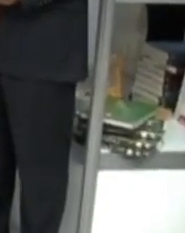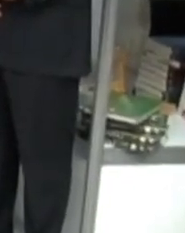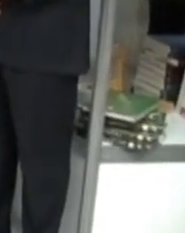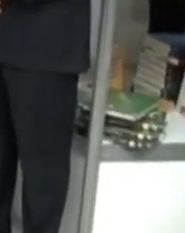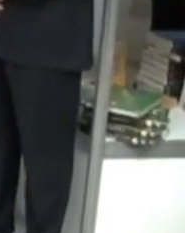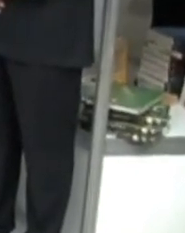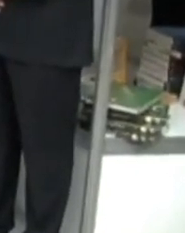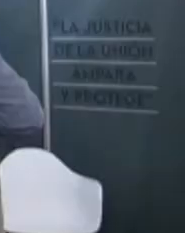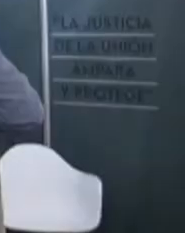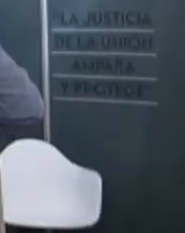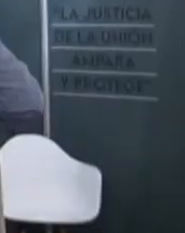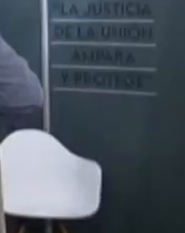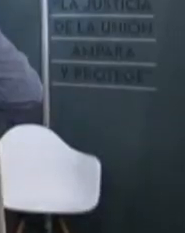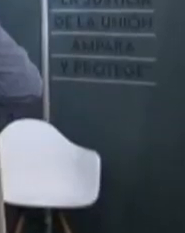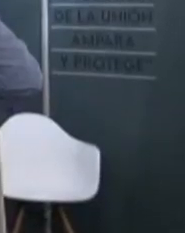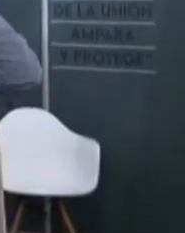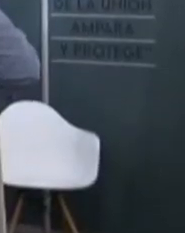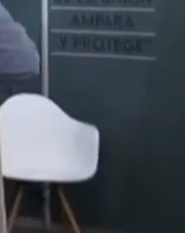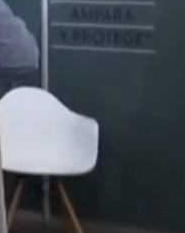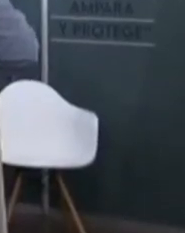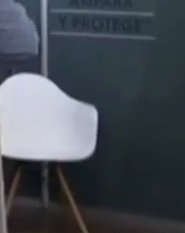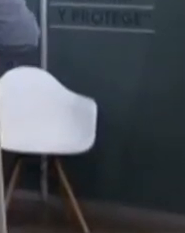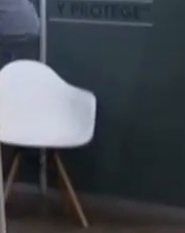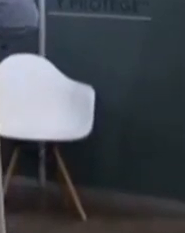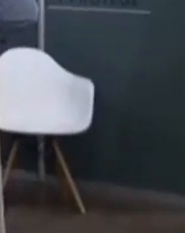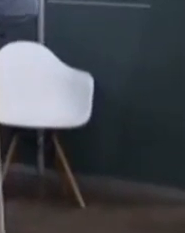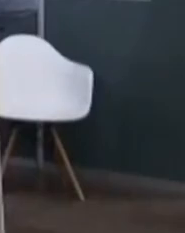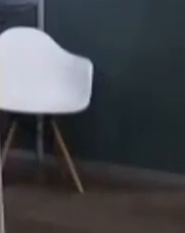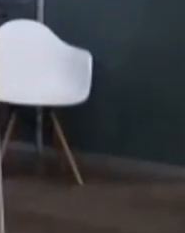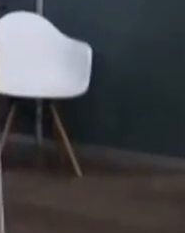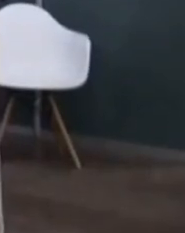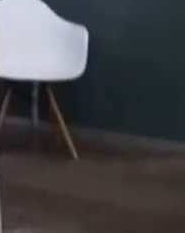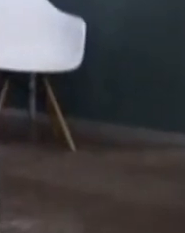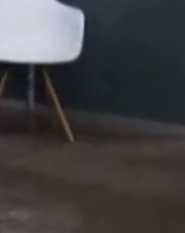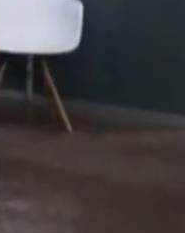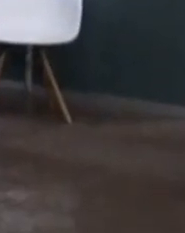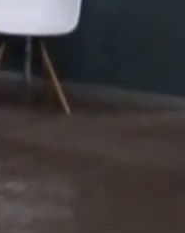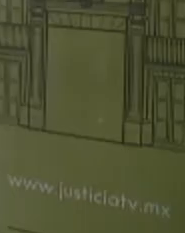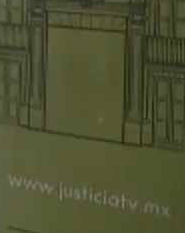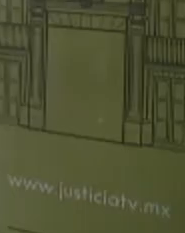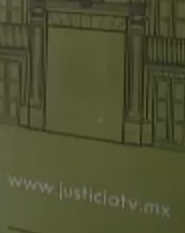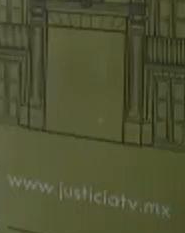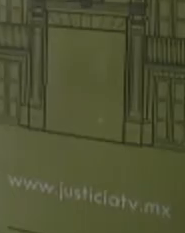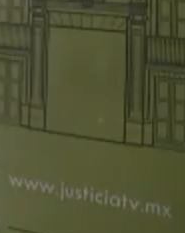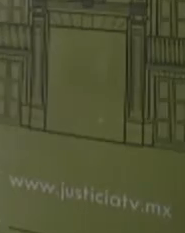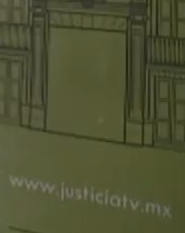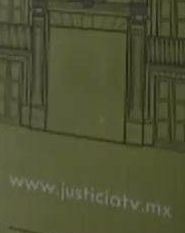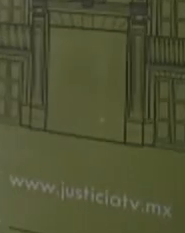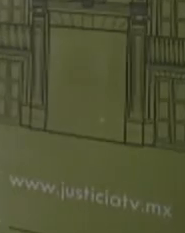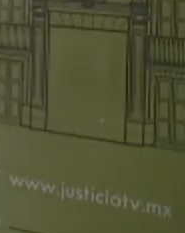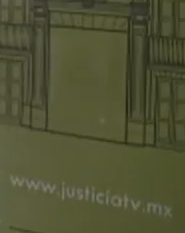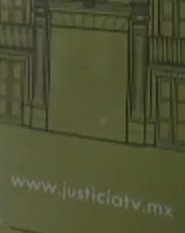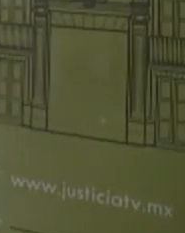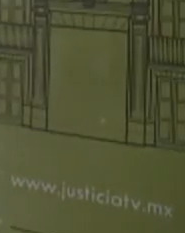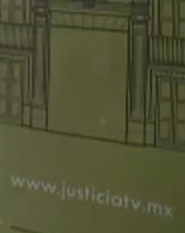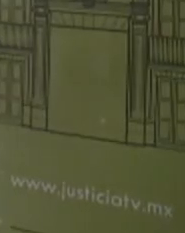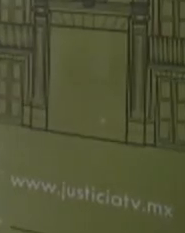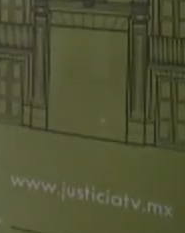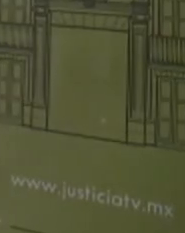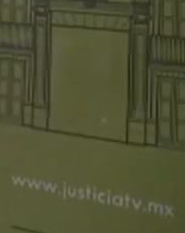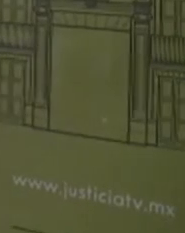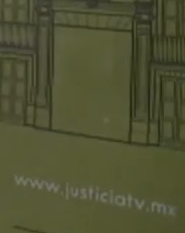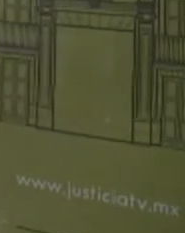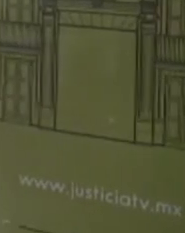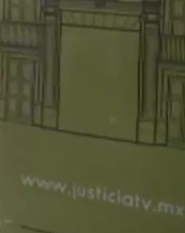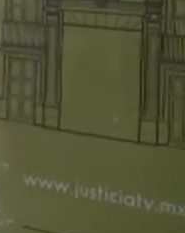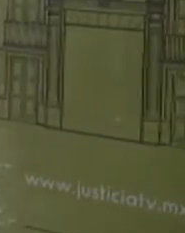está presentando a la gente que llega aquí a esta feria las novedades editoriales, la nueva programación y toda la producción que realiza para dar a